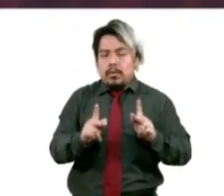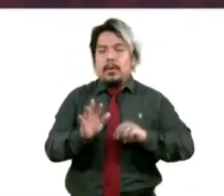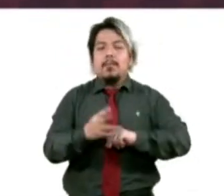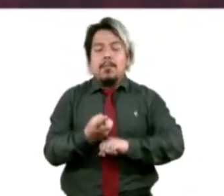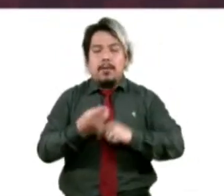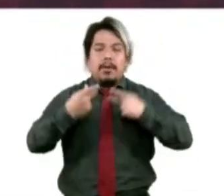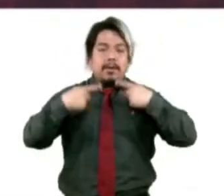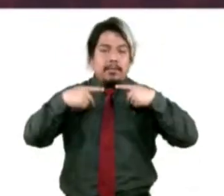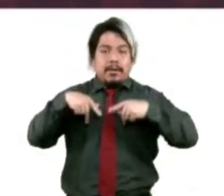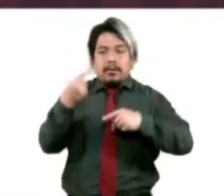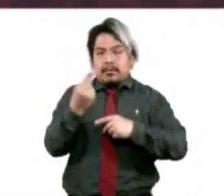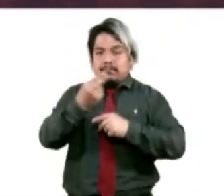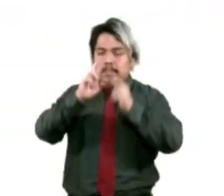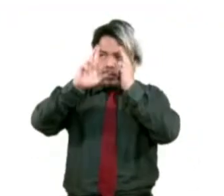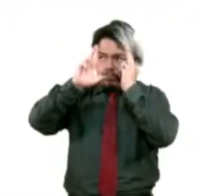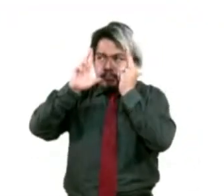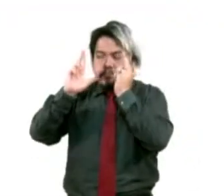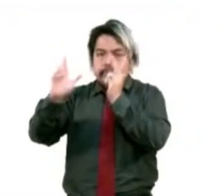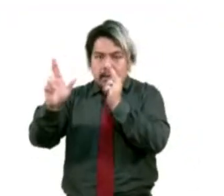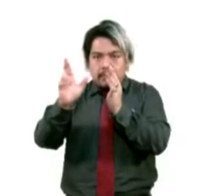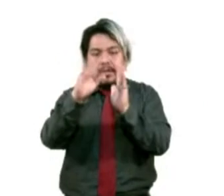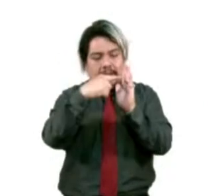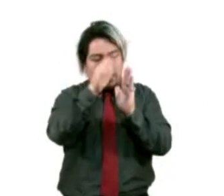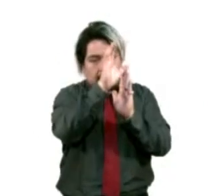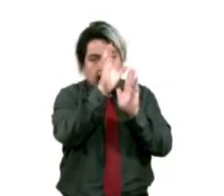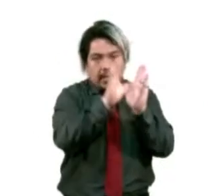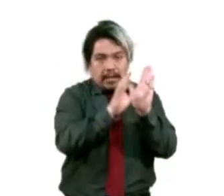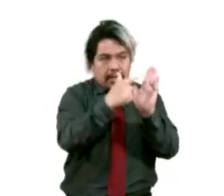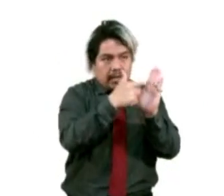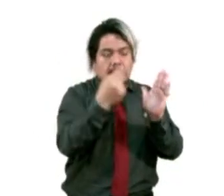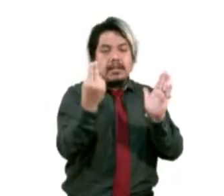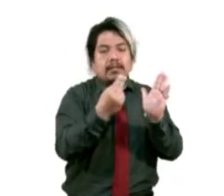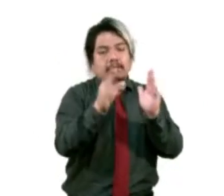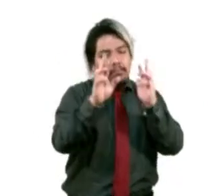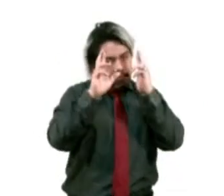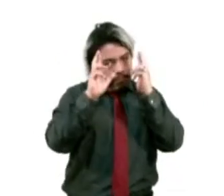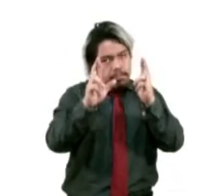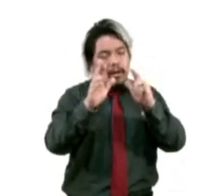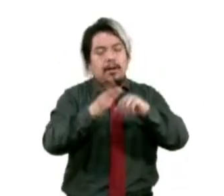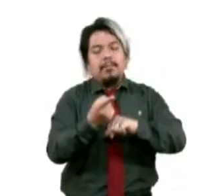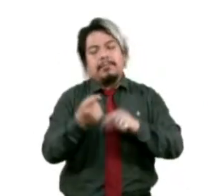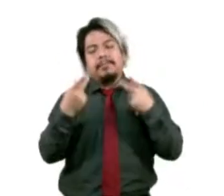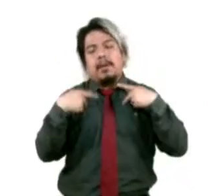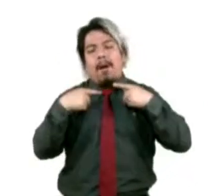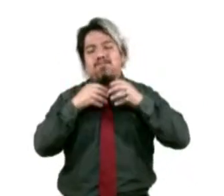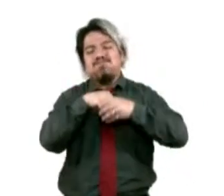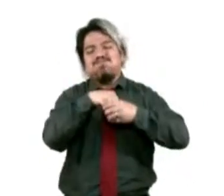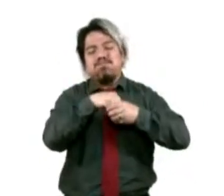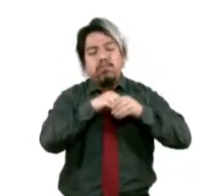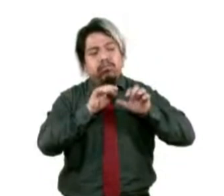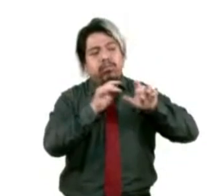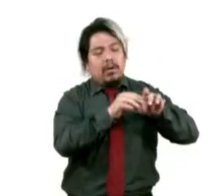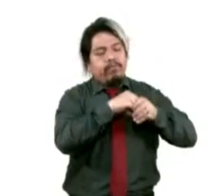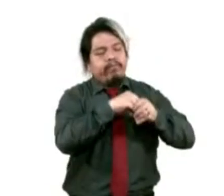ayude a respetar el calendario que les vamos a presentar con el objetivo de evitar conglomeraciones y que la distribución de las personas que